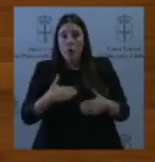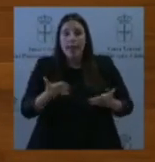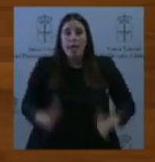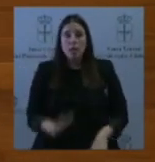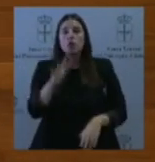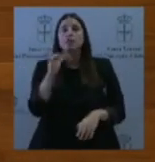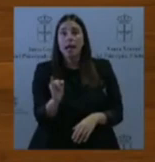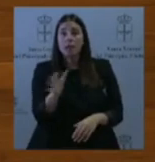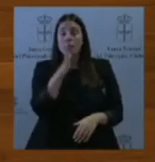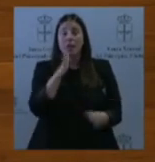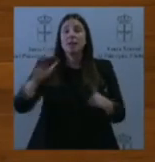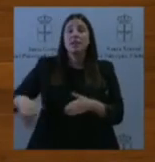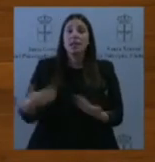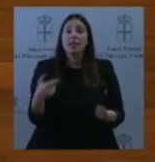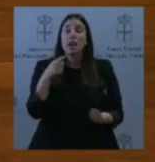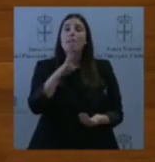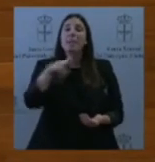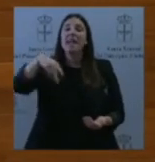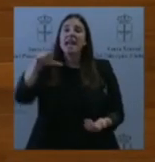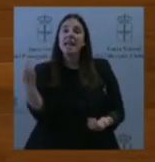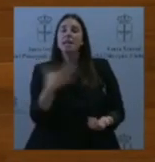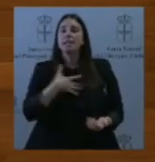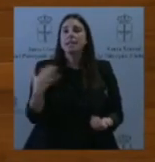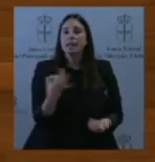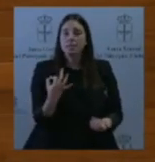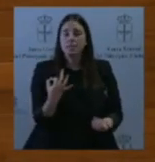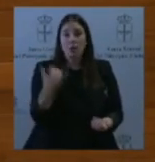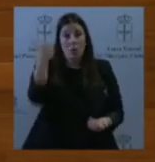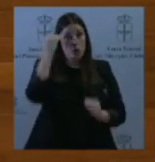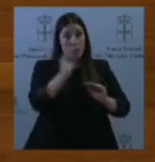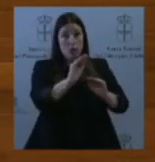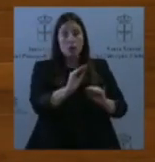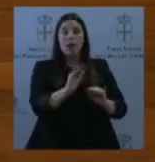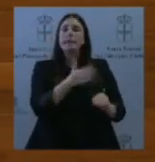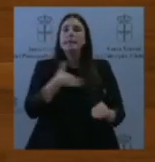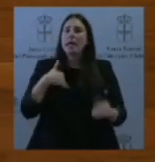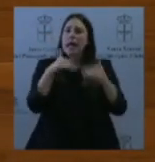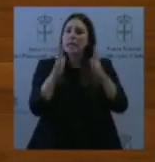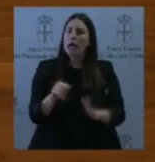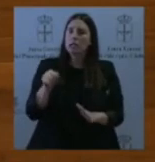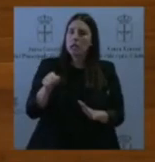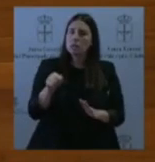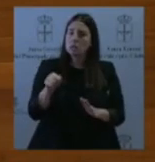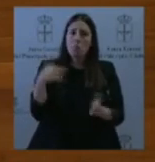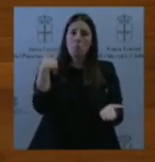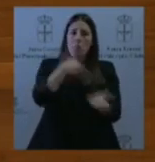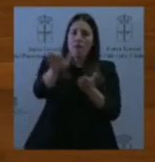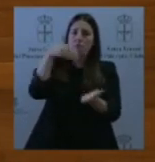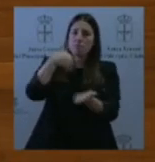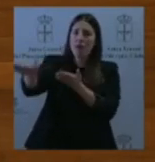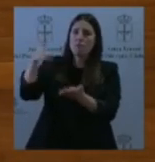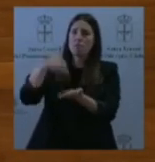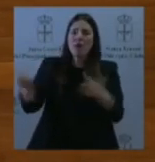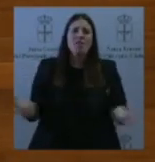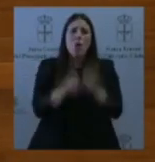PNL también, y eso también es ideología, es que se expulse de las casas, que se tire a la calle a gente que tiene niños y niñas y no pueden pagar el alquiler. Eso